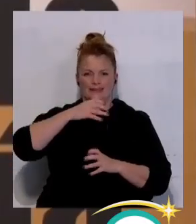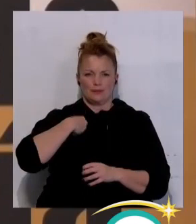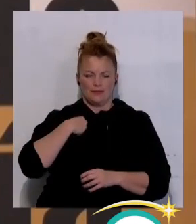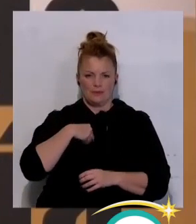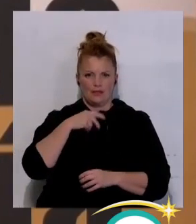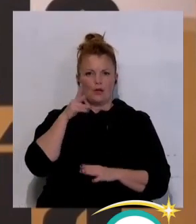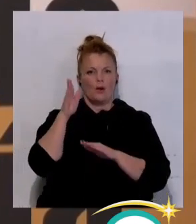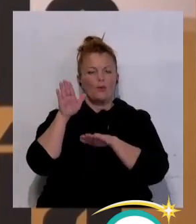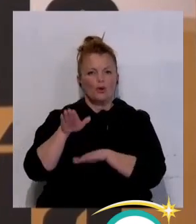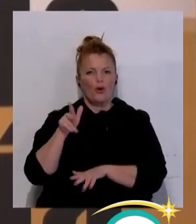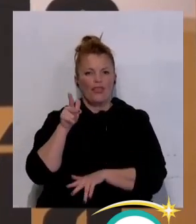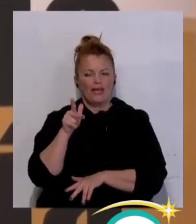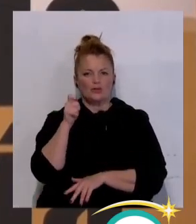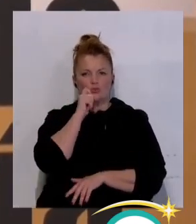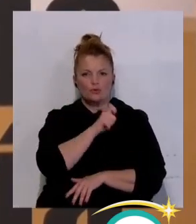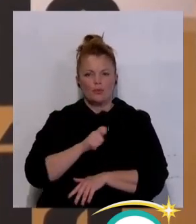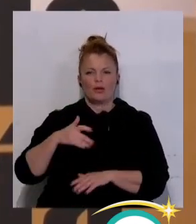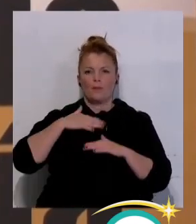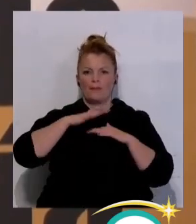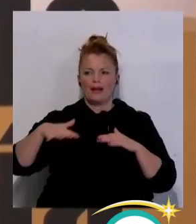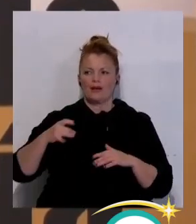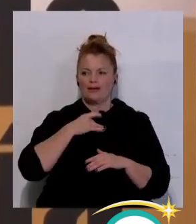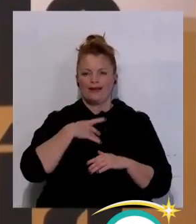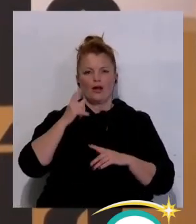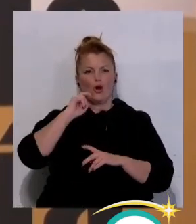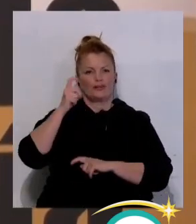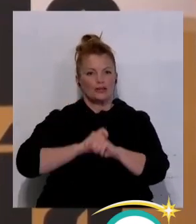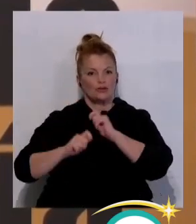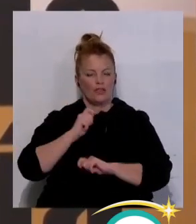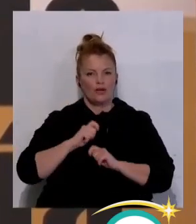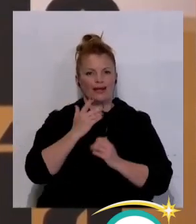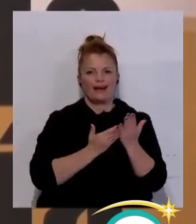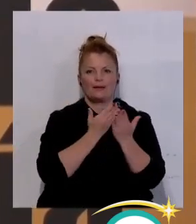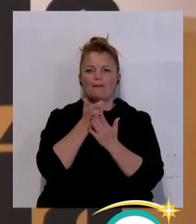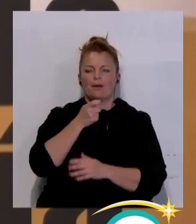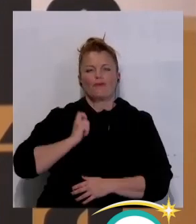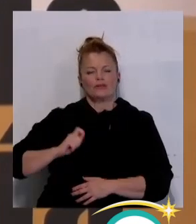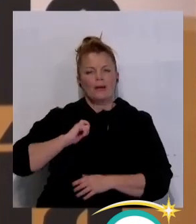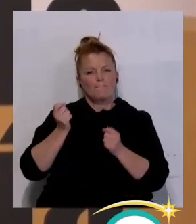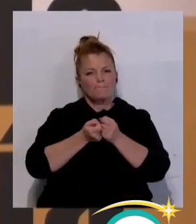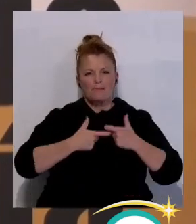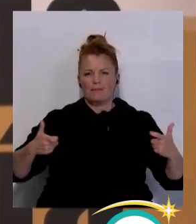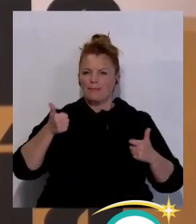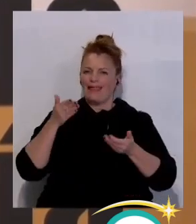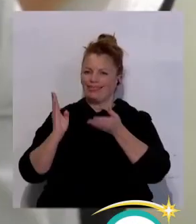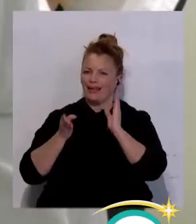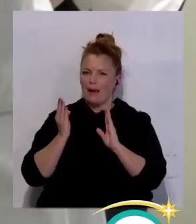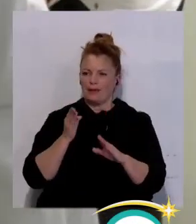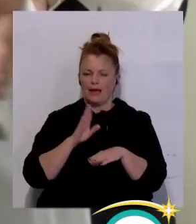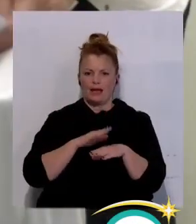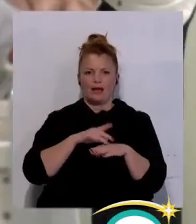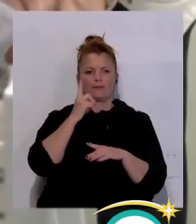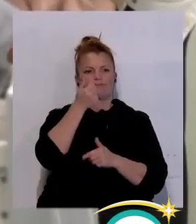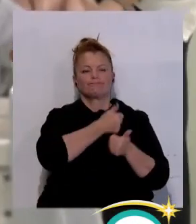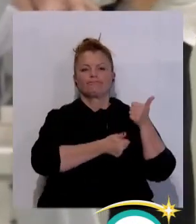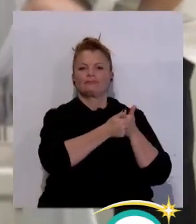Humanos, Marea Blanca y el colectivo dignamente reclaman más profesionales en salud mental y más terapia, en lugar de primar